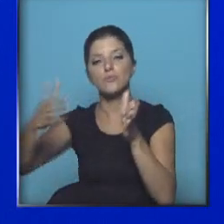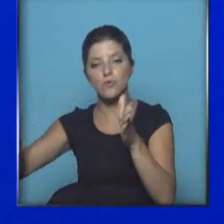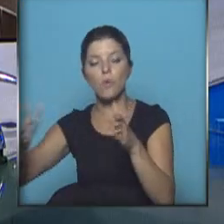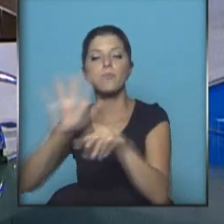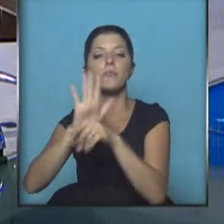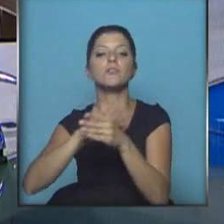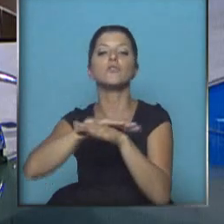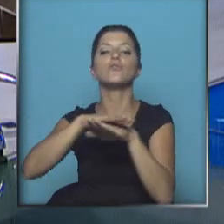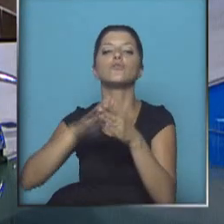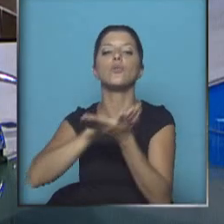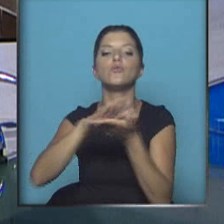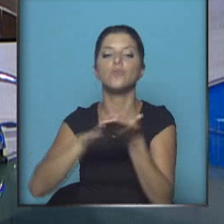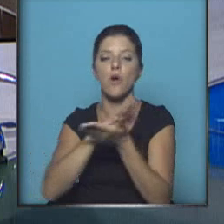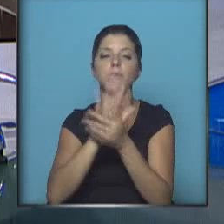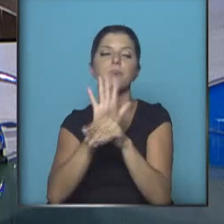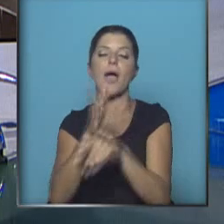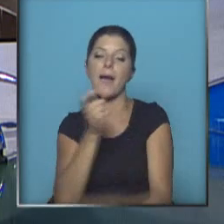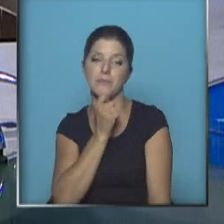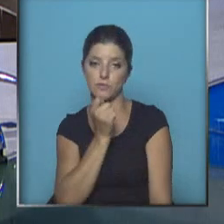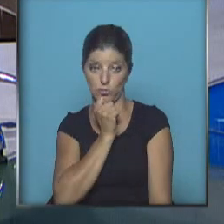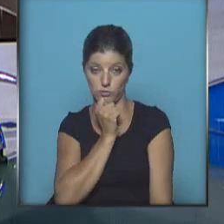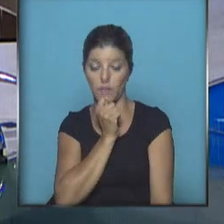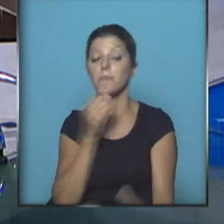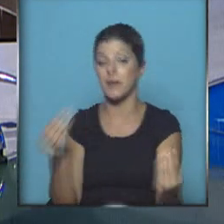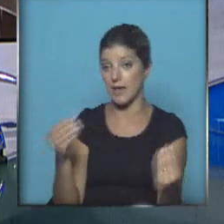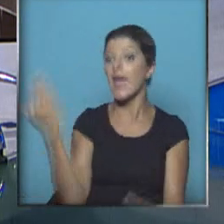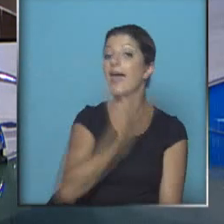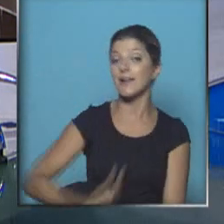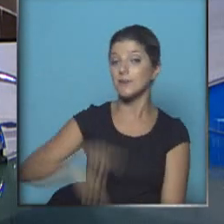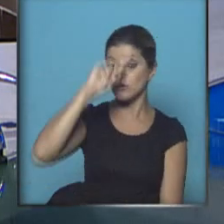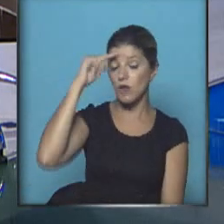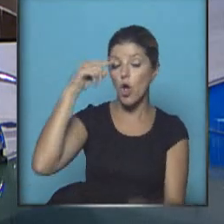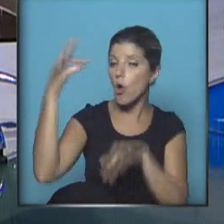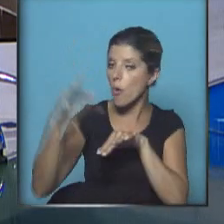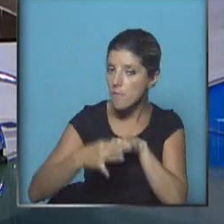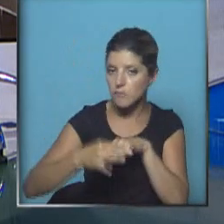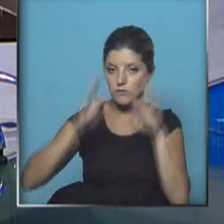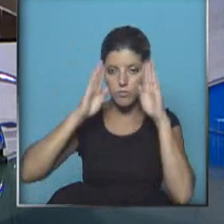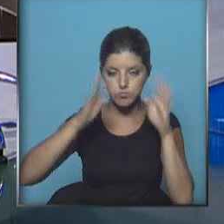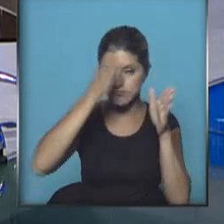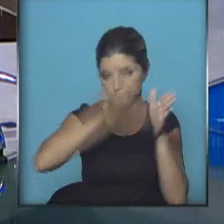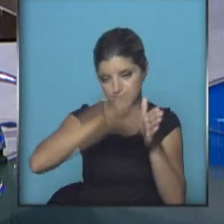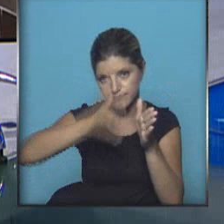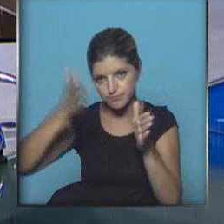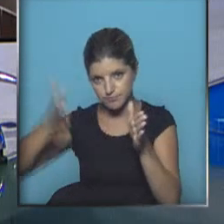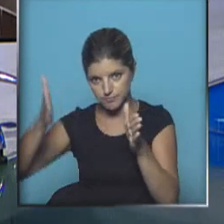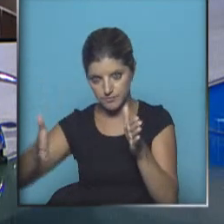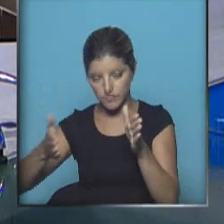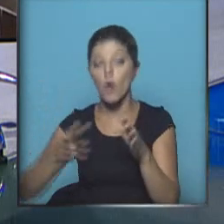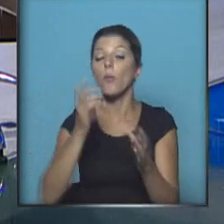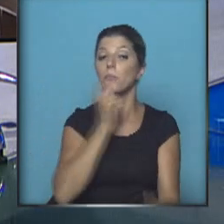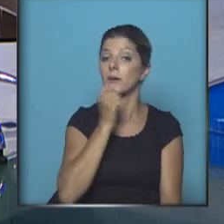de la controversia, en la cual el Estado Nacional se comprometió a una serie de medidas, entre ellas